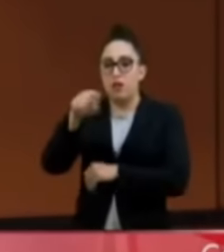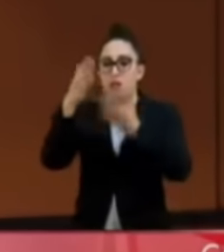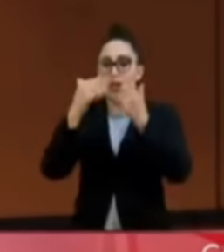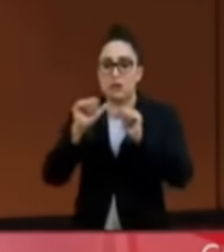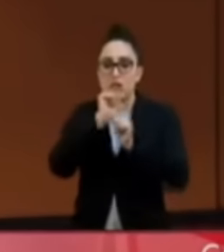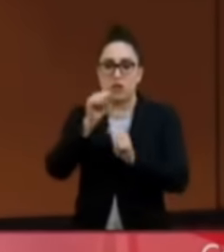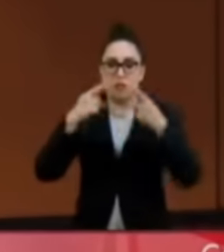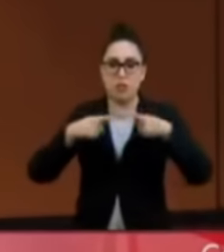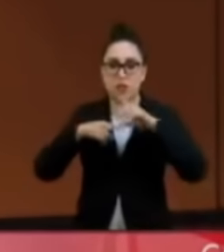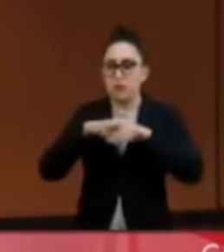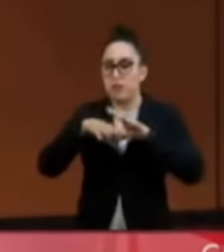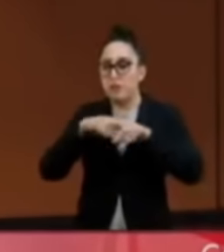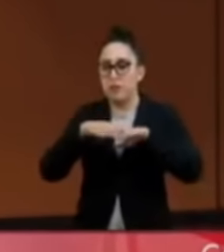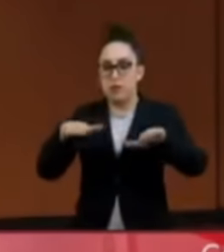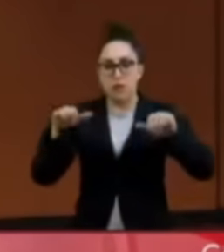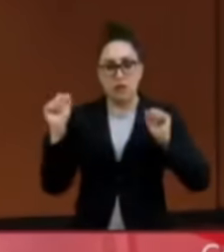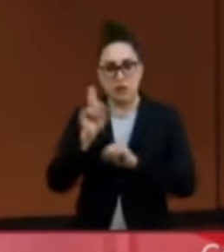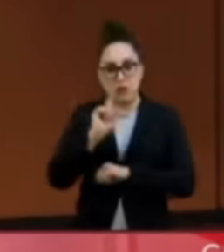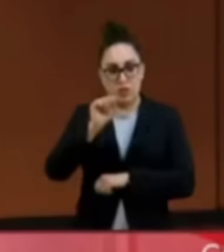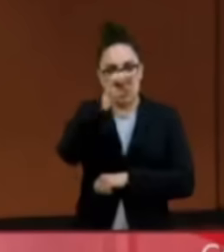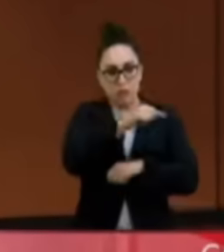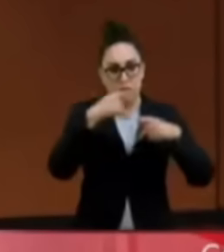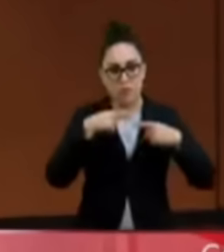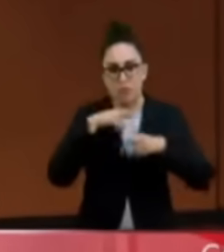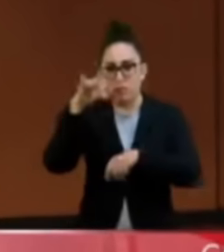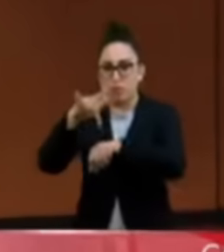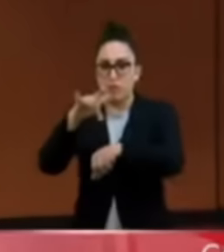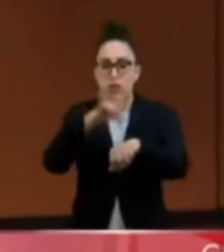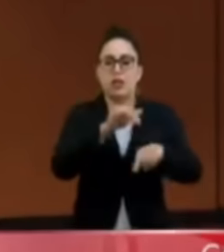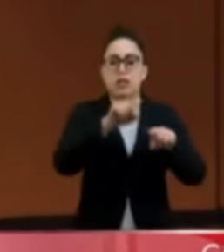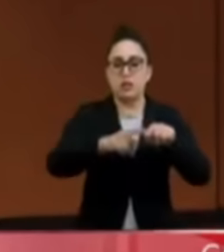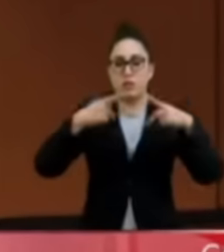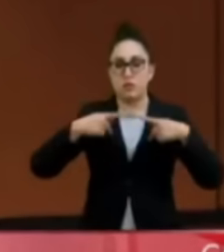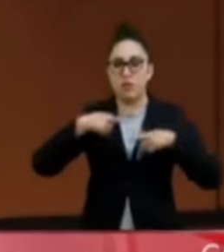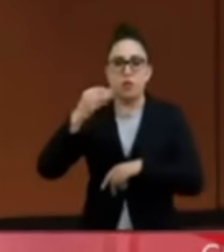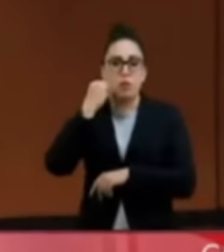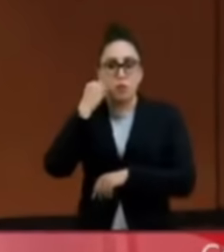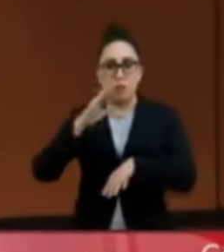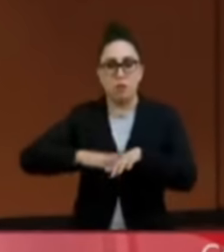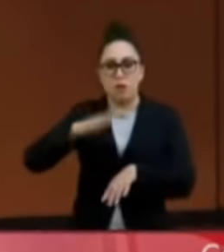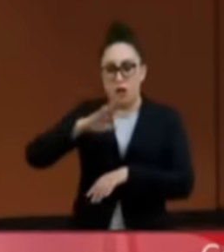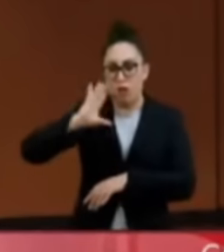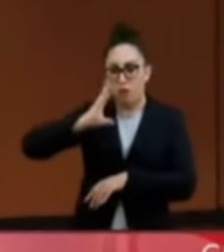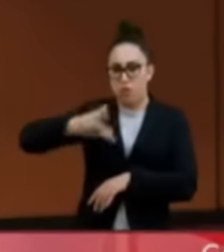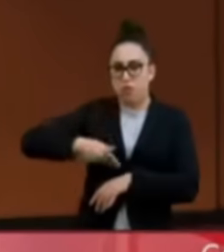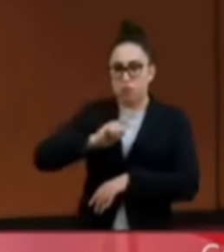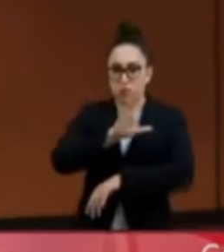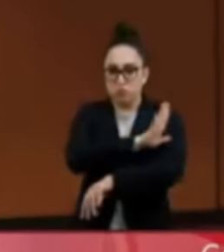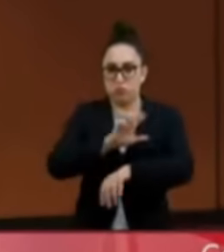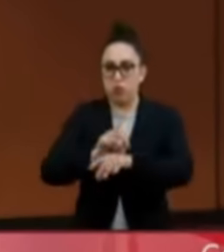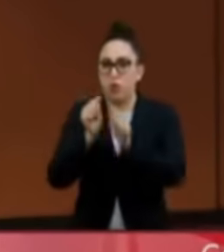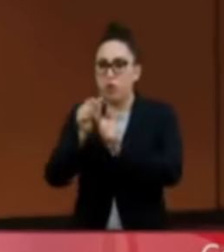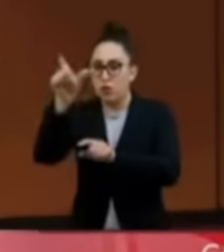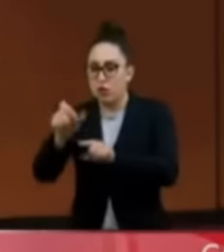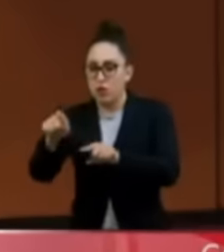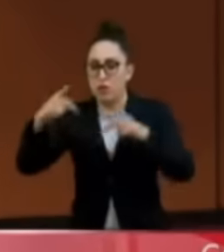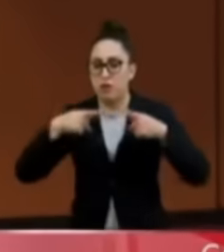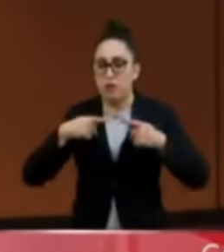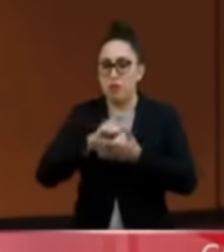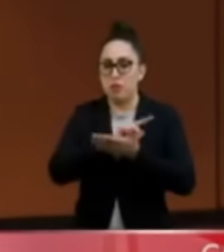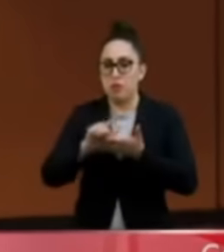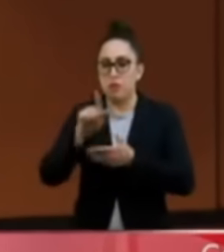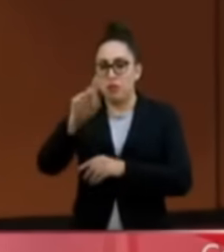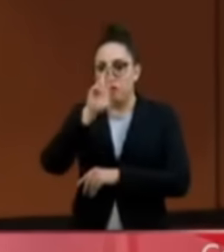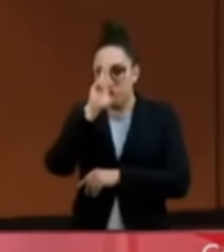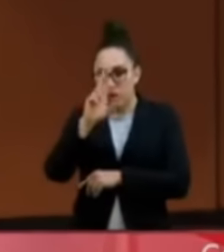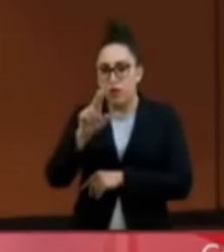jurisconsultos. No. El pueblo elegirá entre los abogados más dignos y honrados, entre los hombres íntegros, que son la gloria